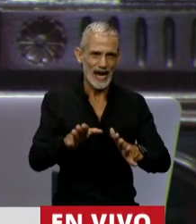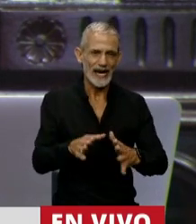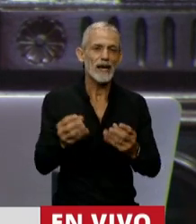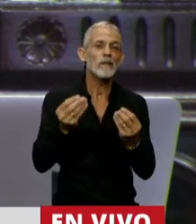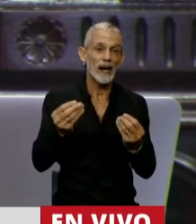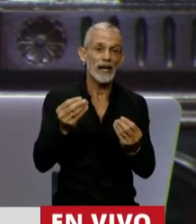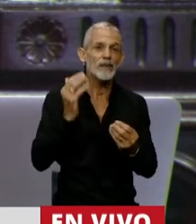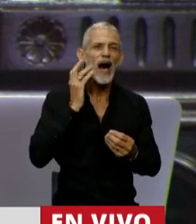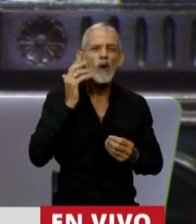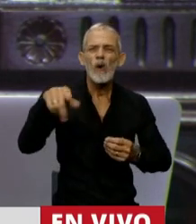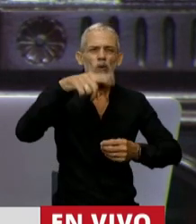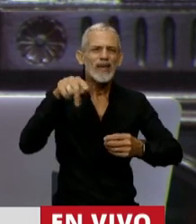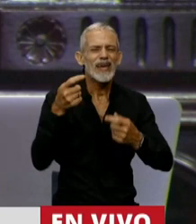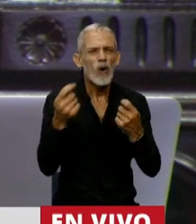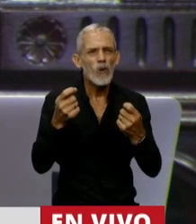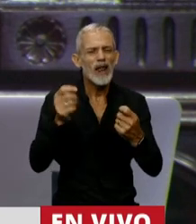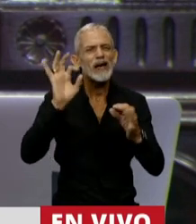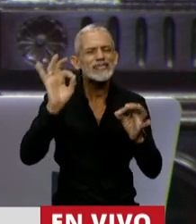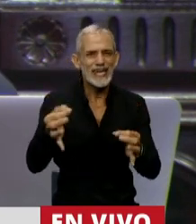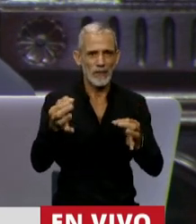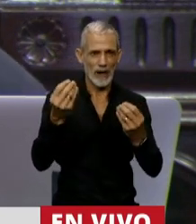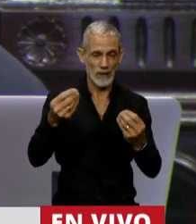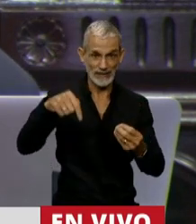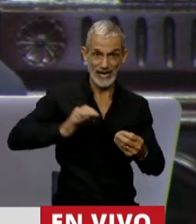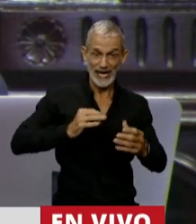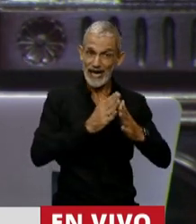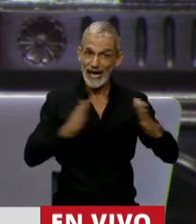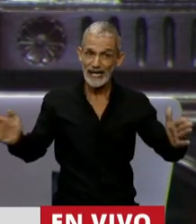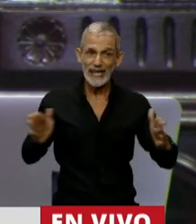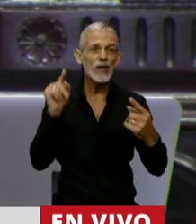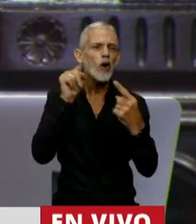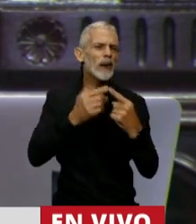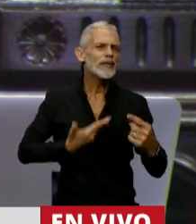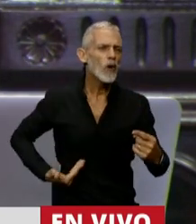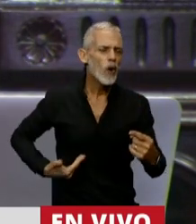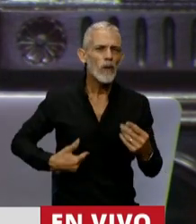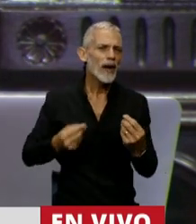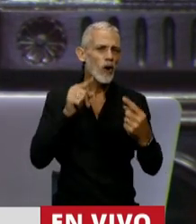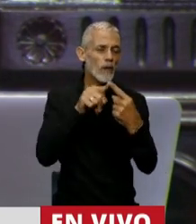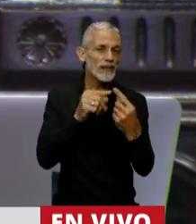Para que los abuelos tengan claro lo que está pasando. Este año el objetivo del gobierno fue